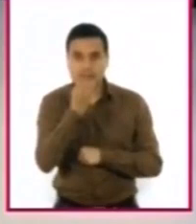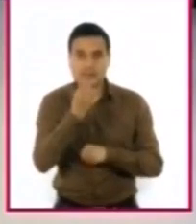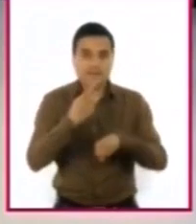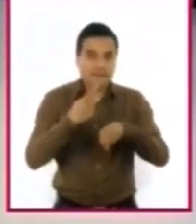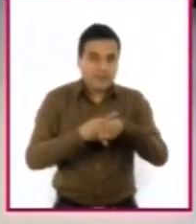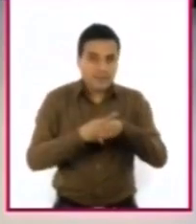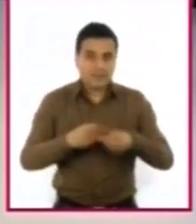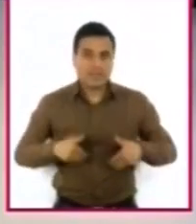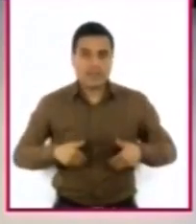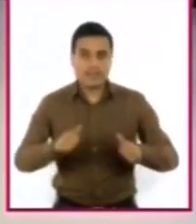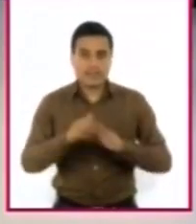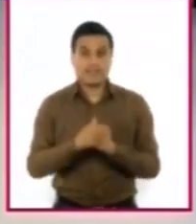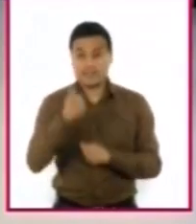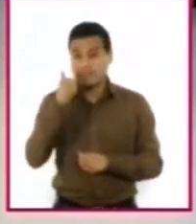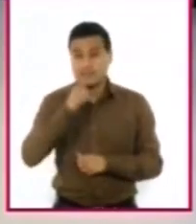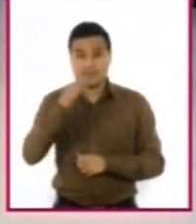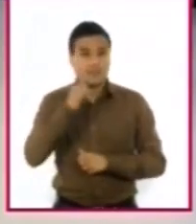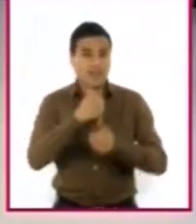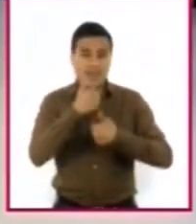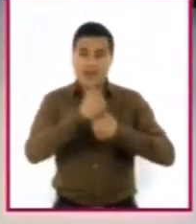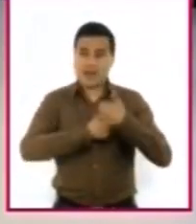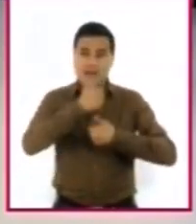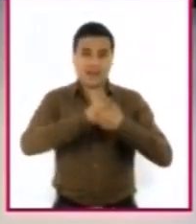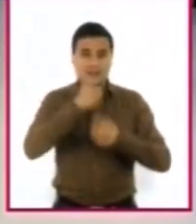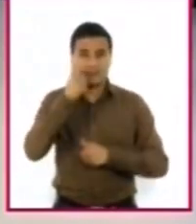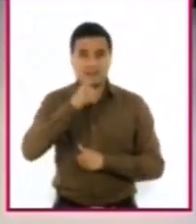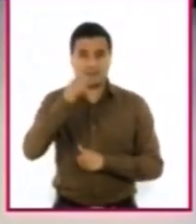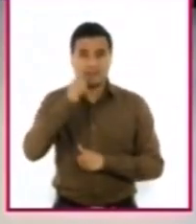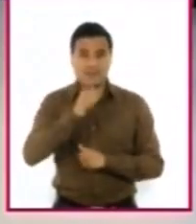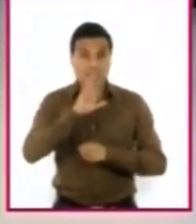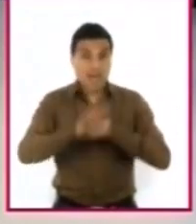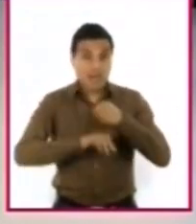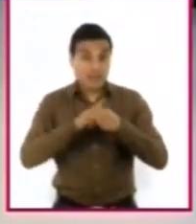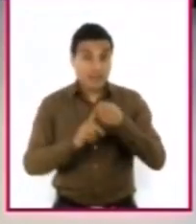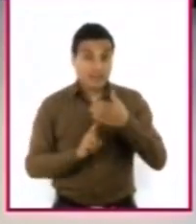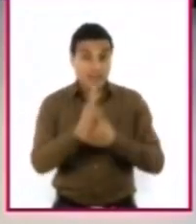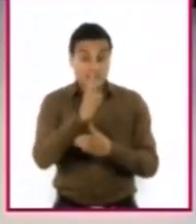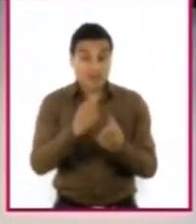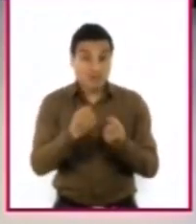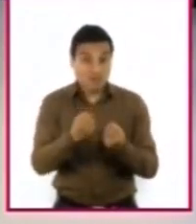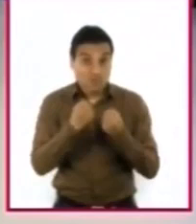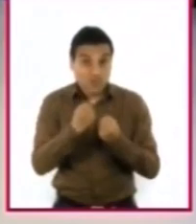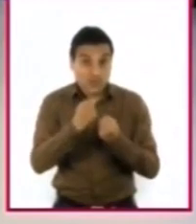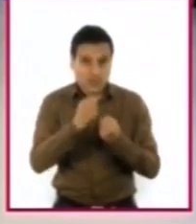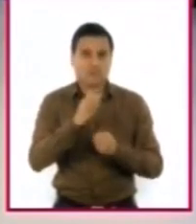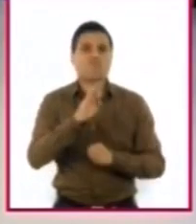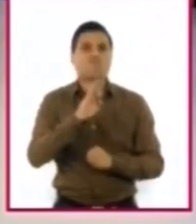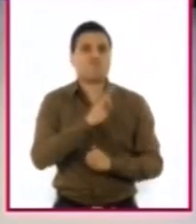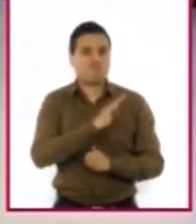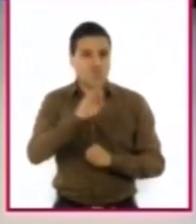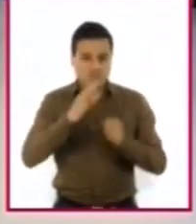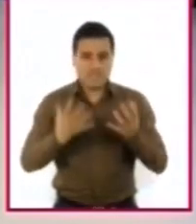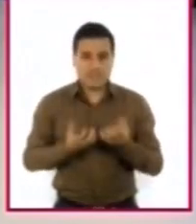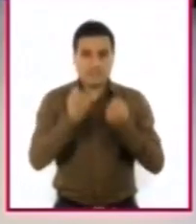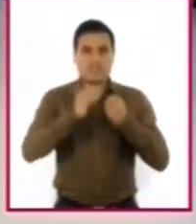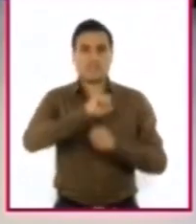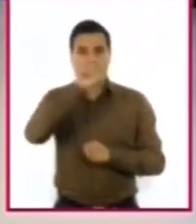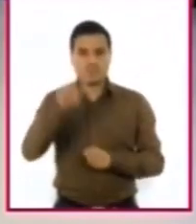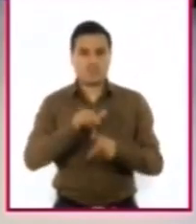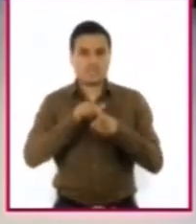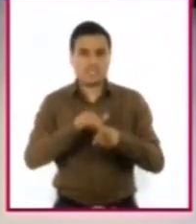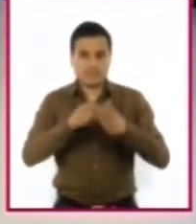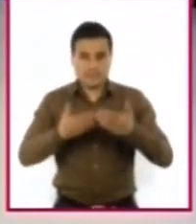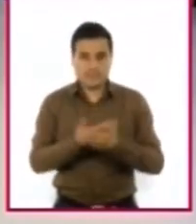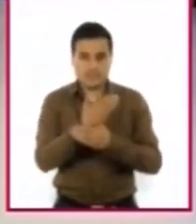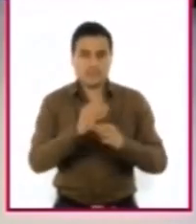recursos. Es una lucha en donde los mejor adaptados al ambiente sobreviven y se reproducen. A esto lo